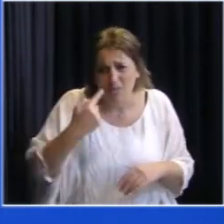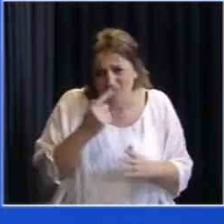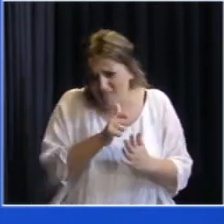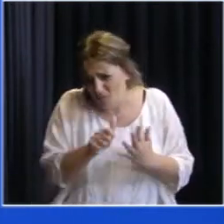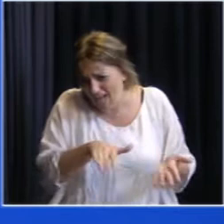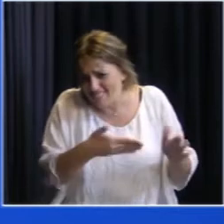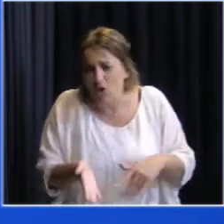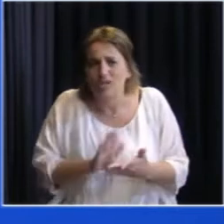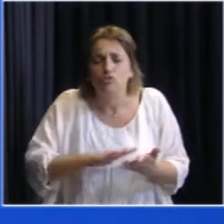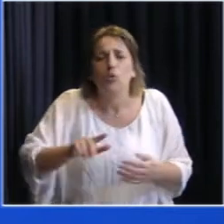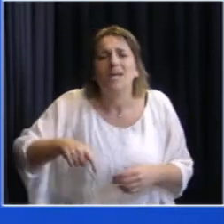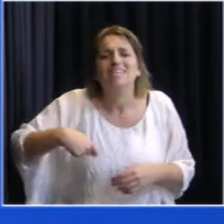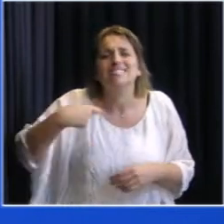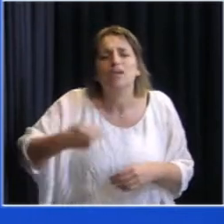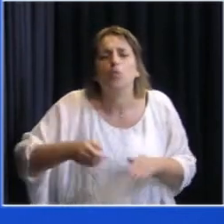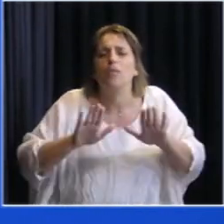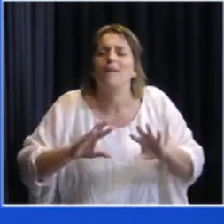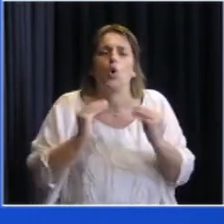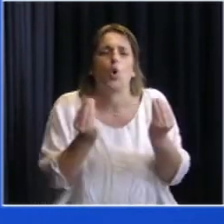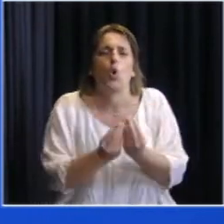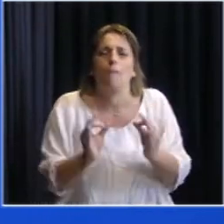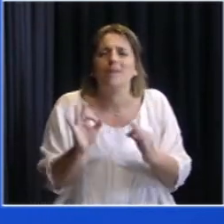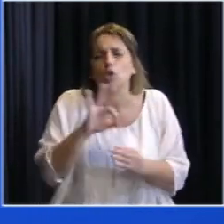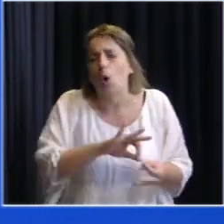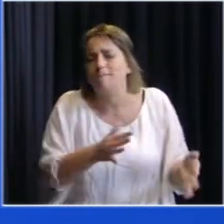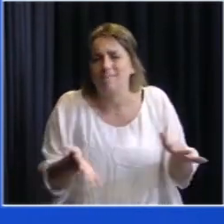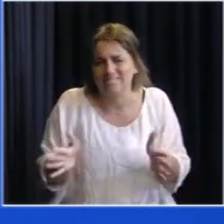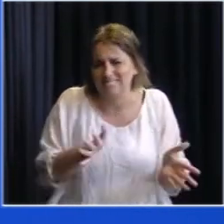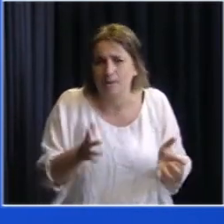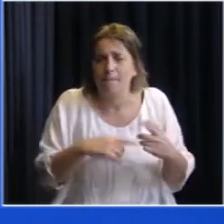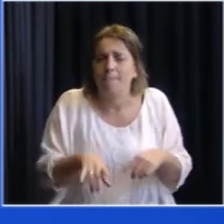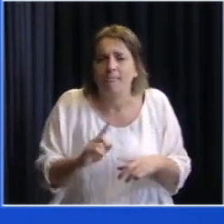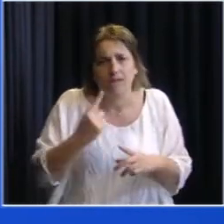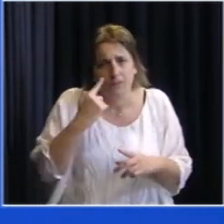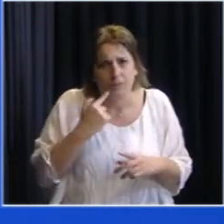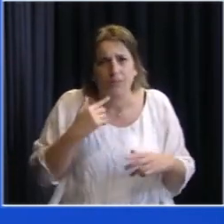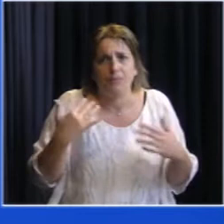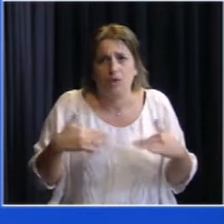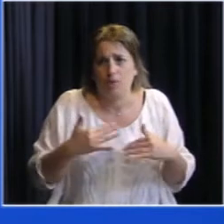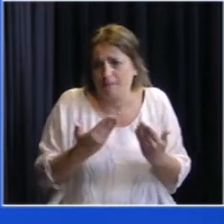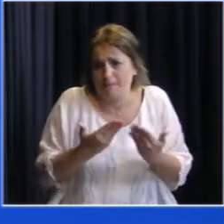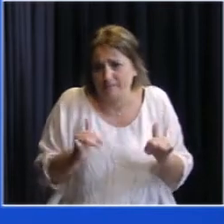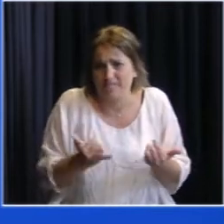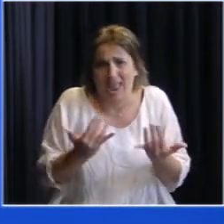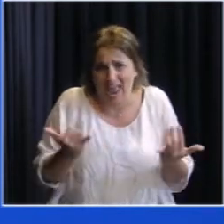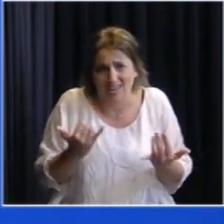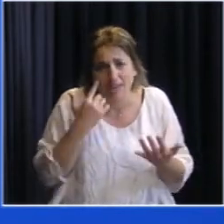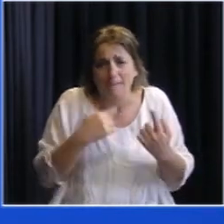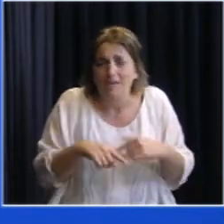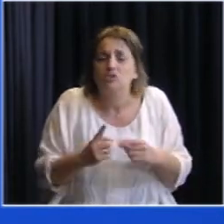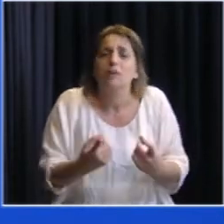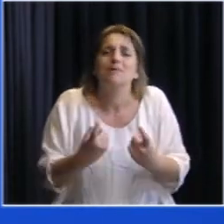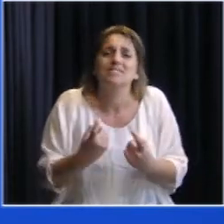días ya sea seguro de desempleo total o seguro de desempleo parcial esa es la cifra primaria que tenemos pero si